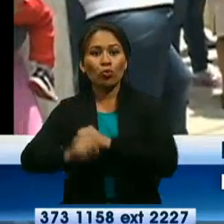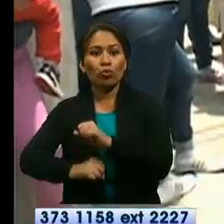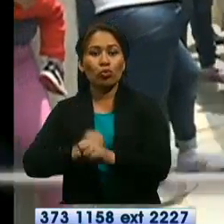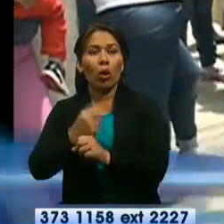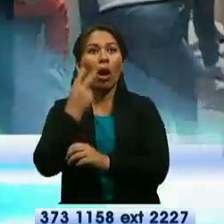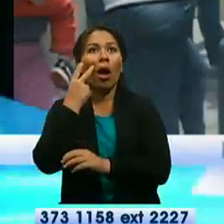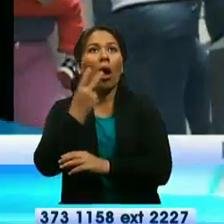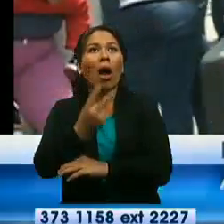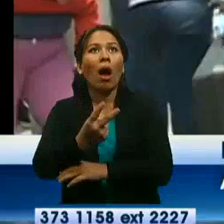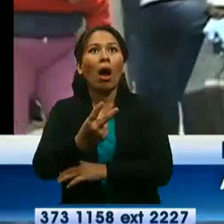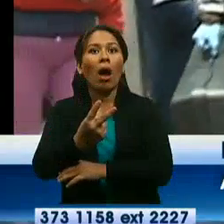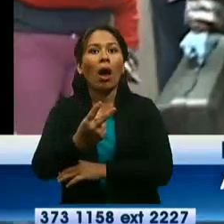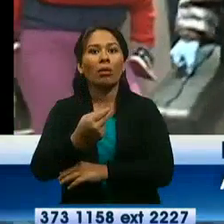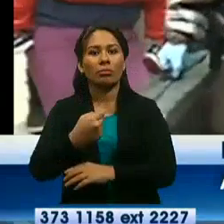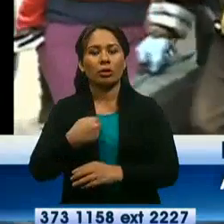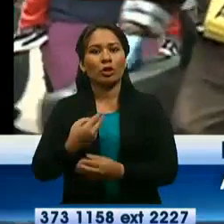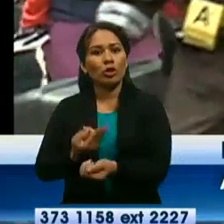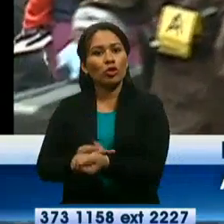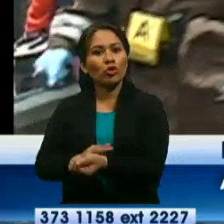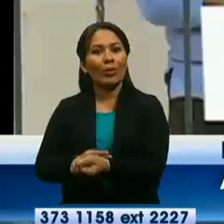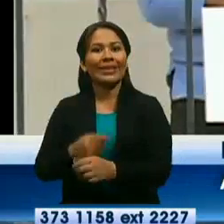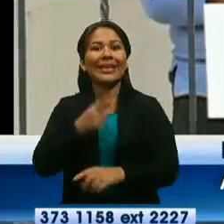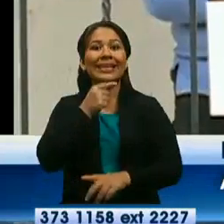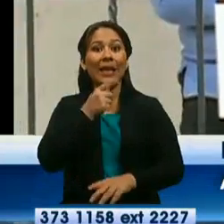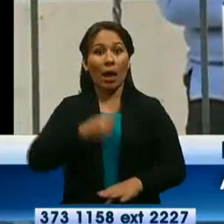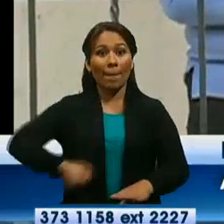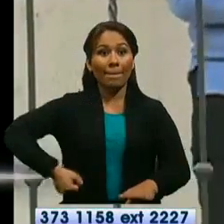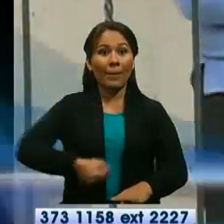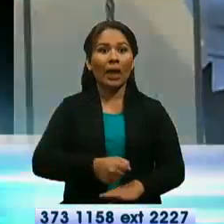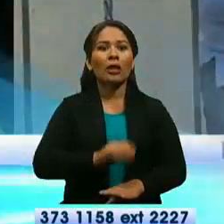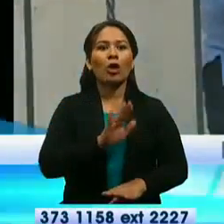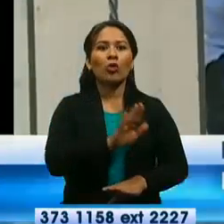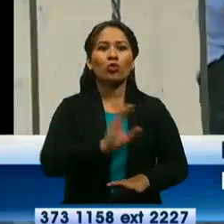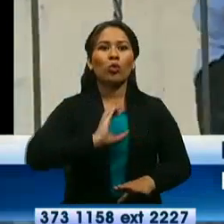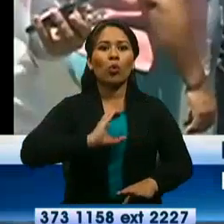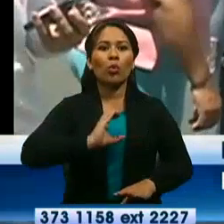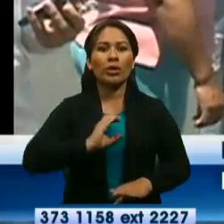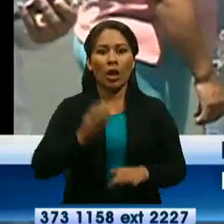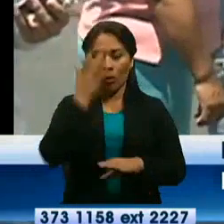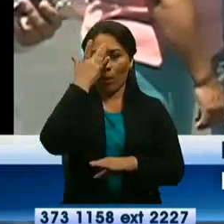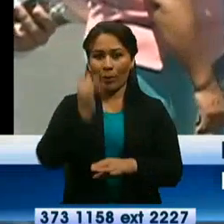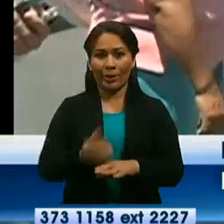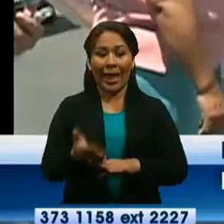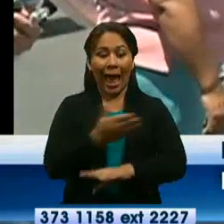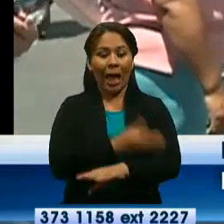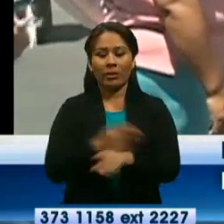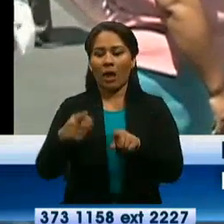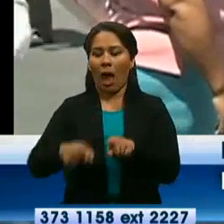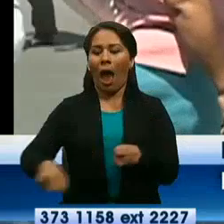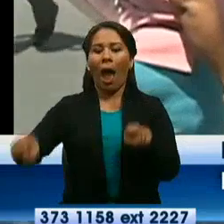de la víctima y sobrino del presunto autor. Un crimen que causó conmoción entre los moradores